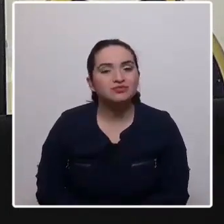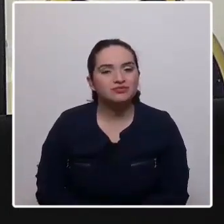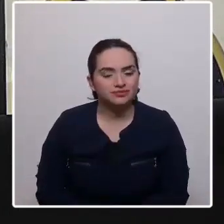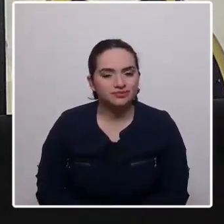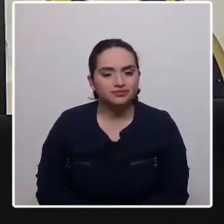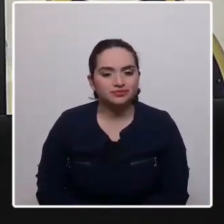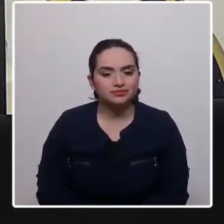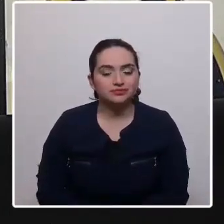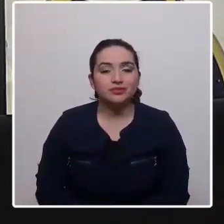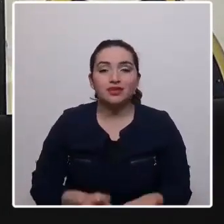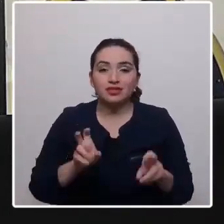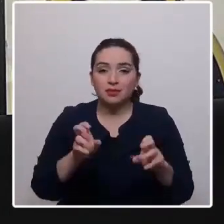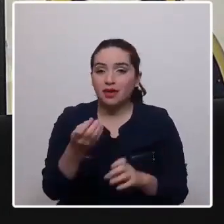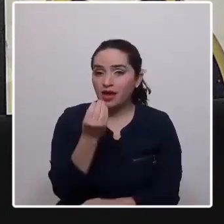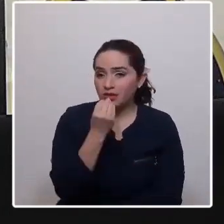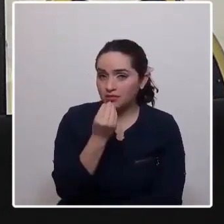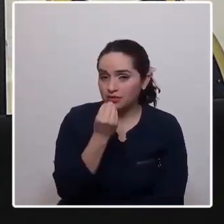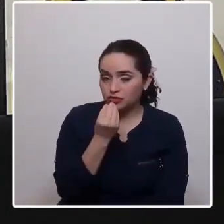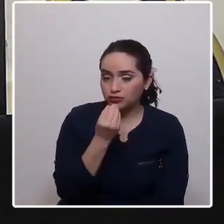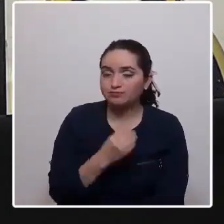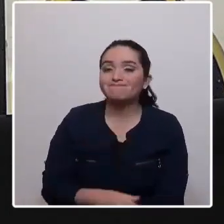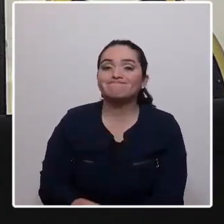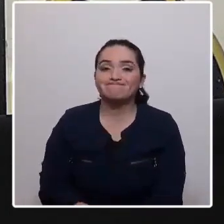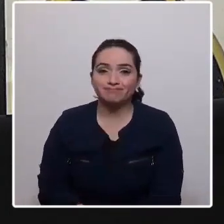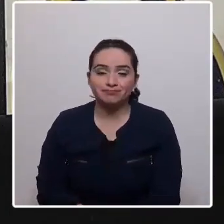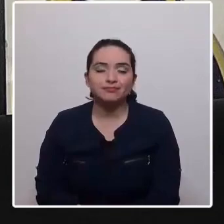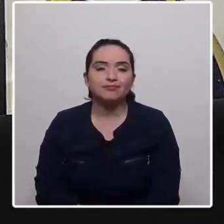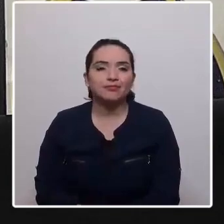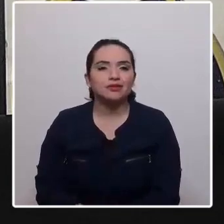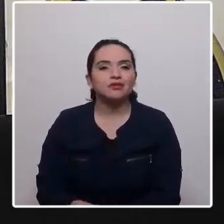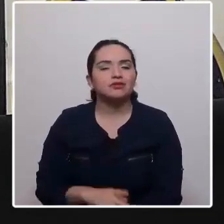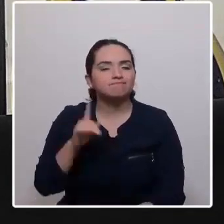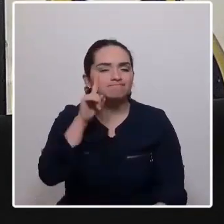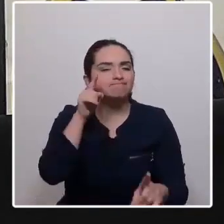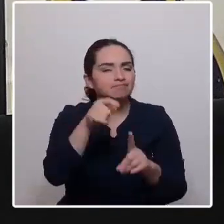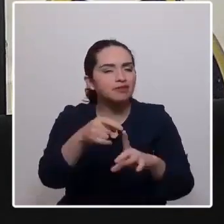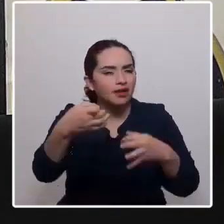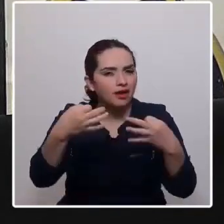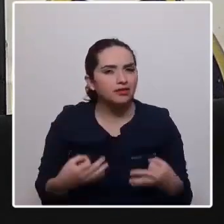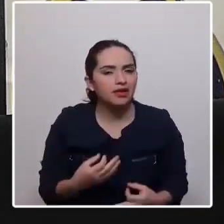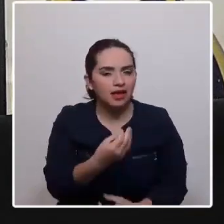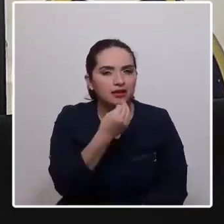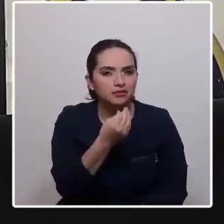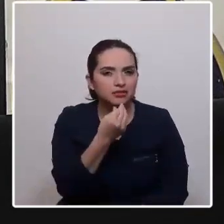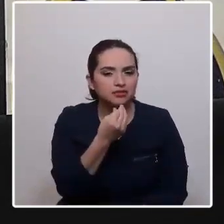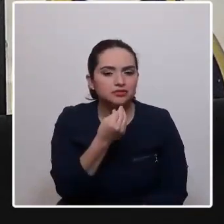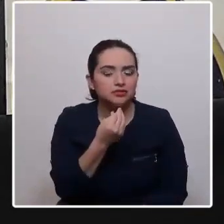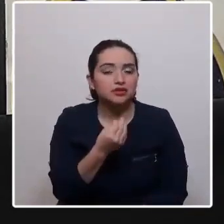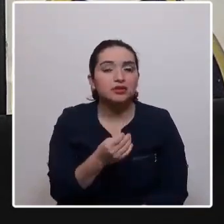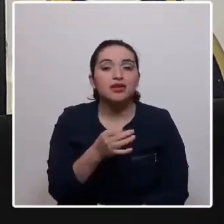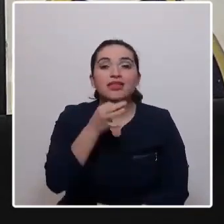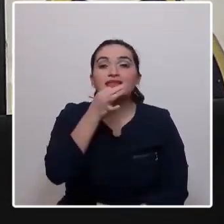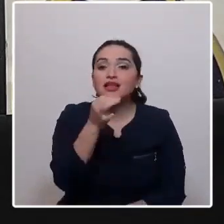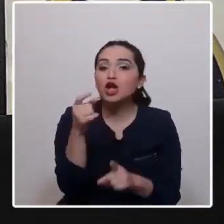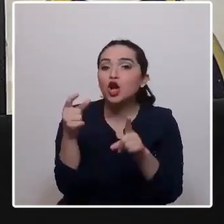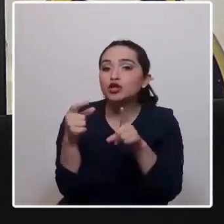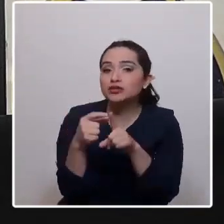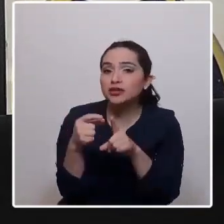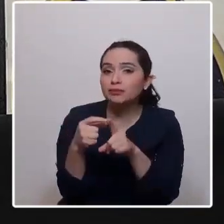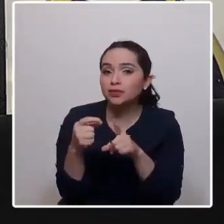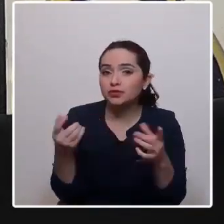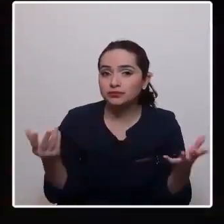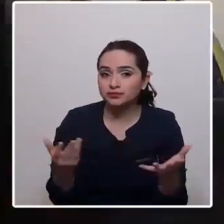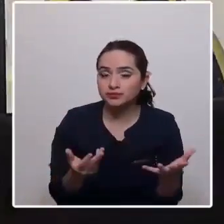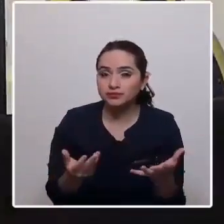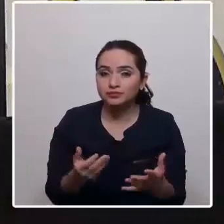Derechamente, en materia de alimentación, la cual es más de una oportunidad se ha buscado garantizar, si bien se menciona un concepto que es